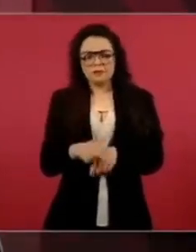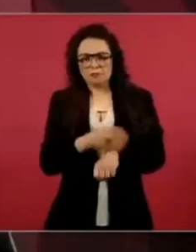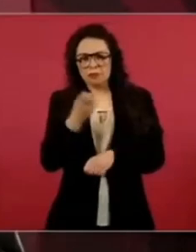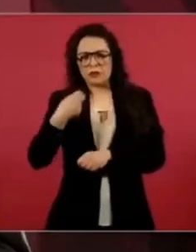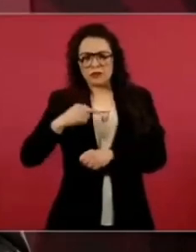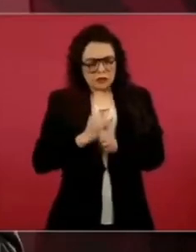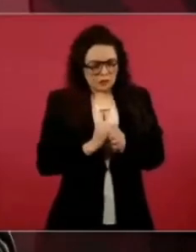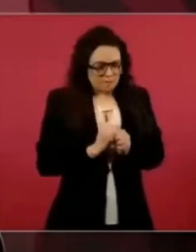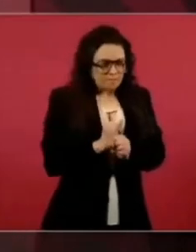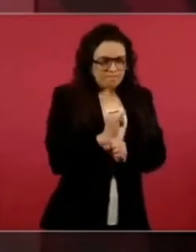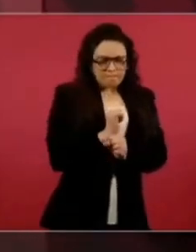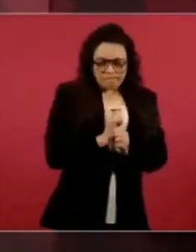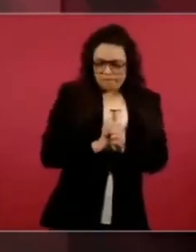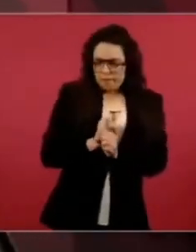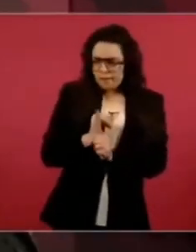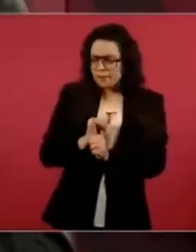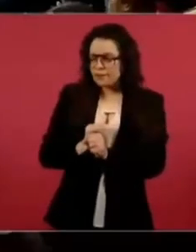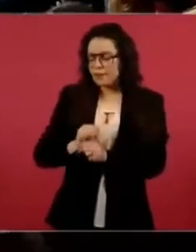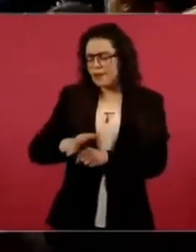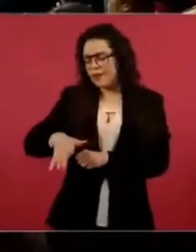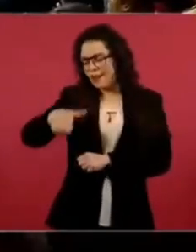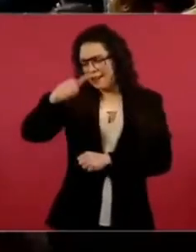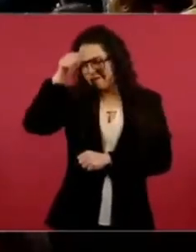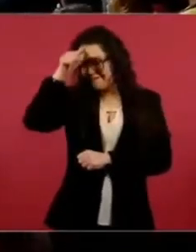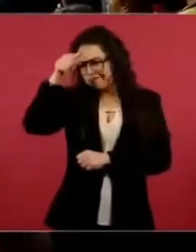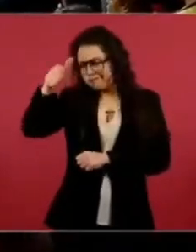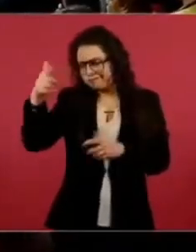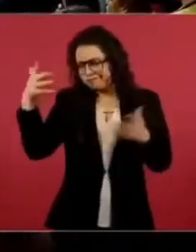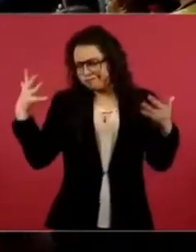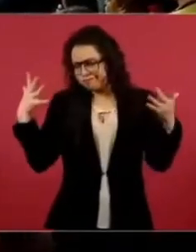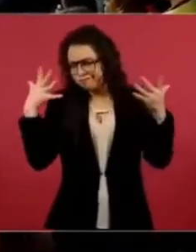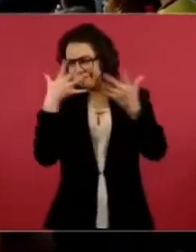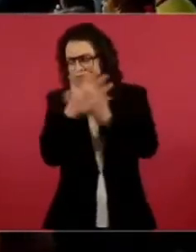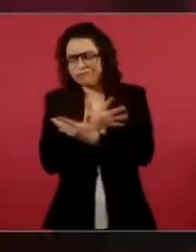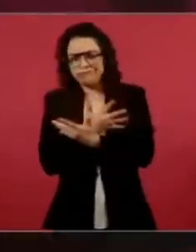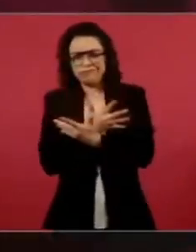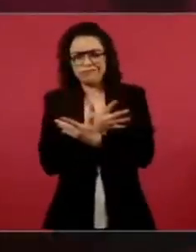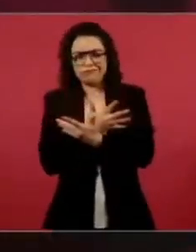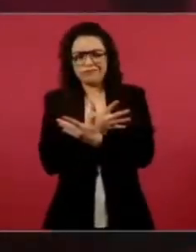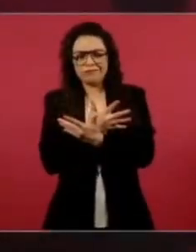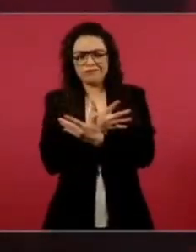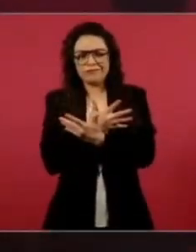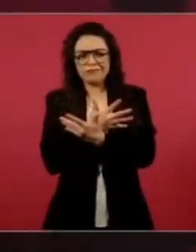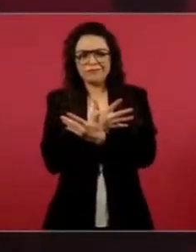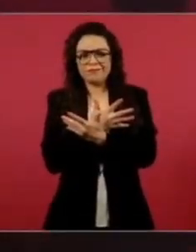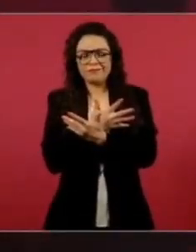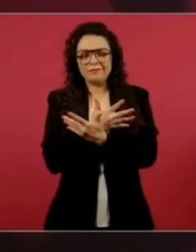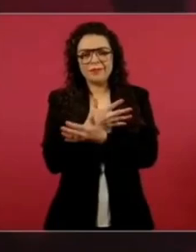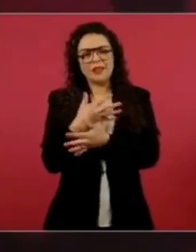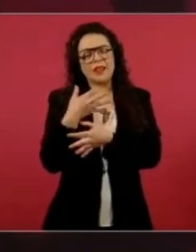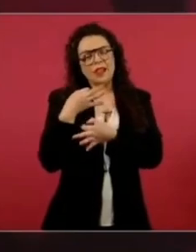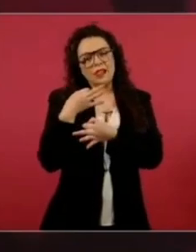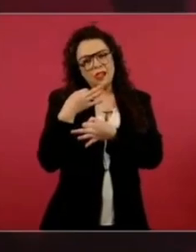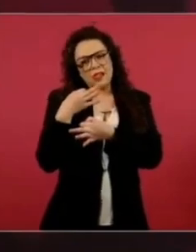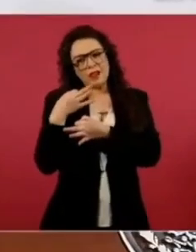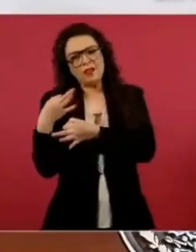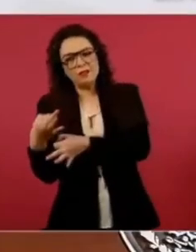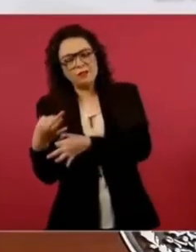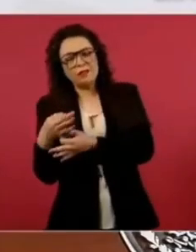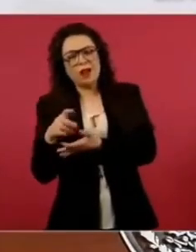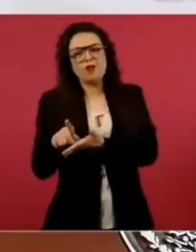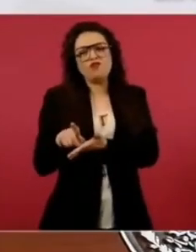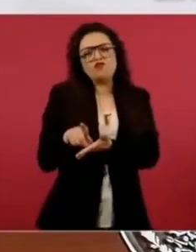conclusión es de que hay consumo hay más consumo